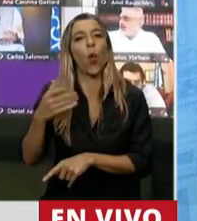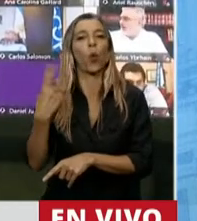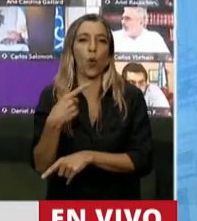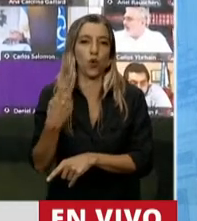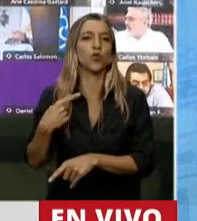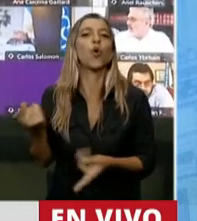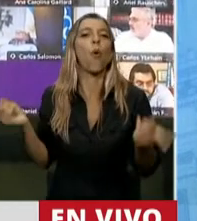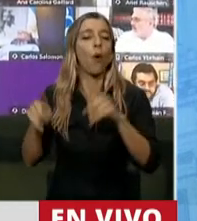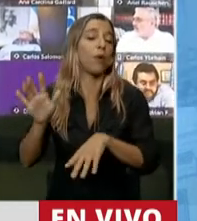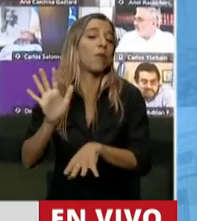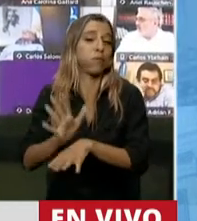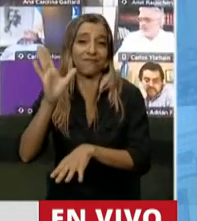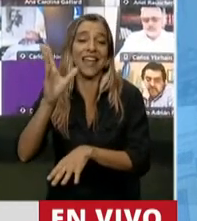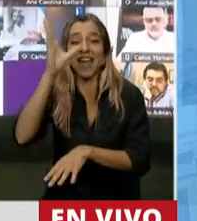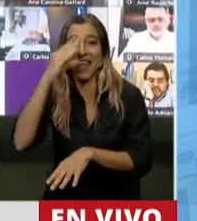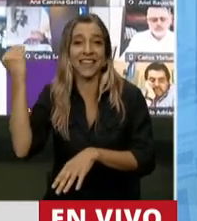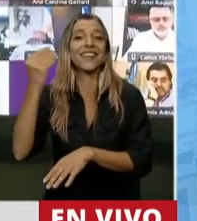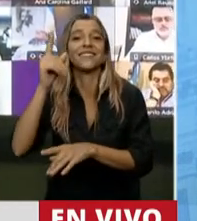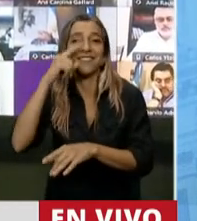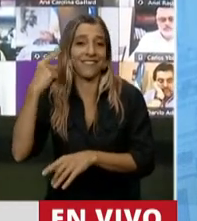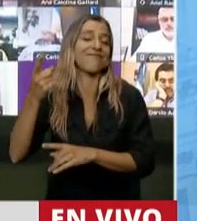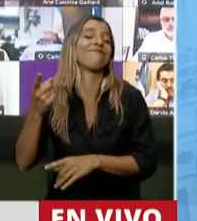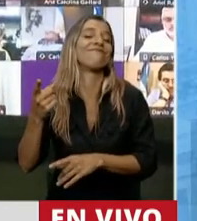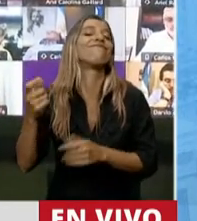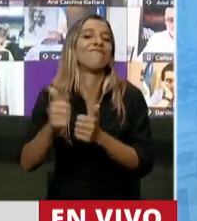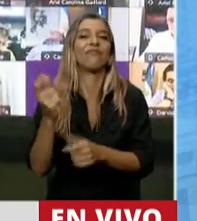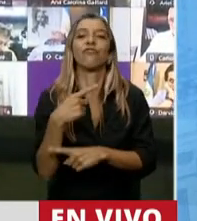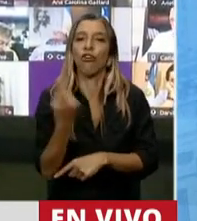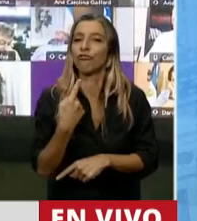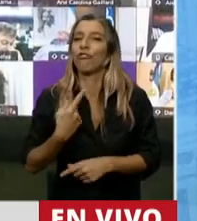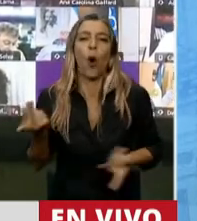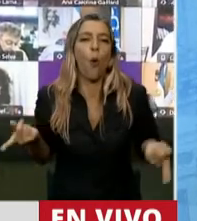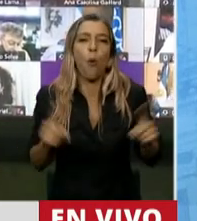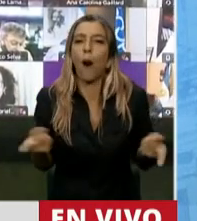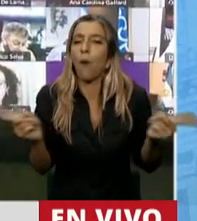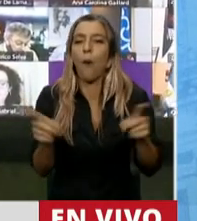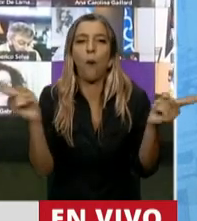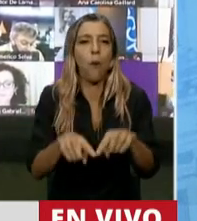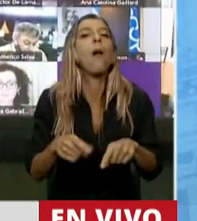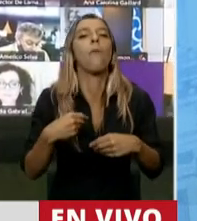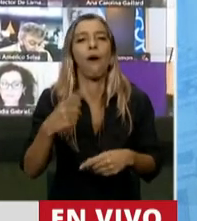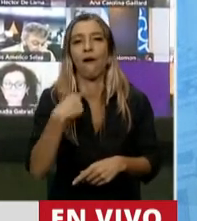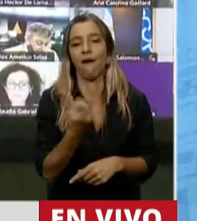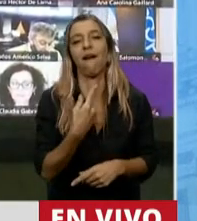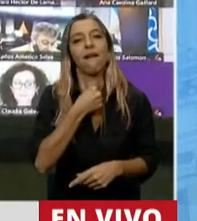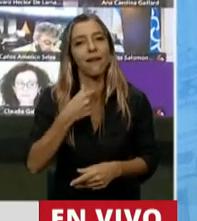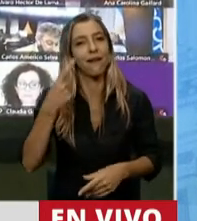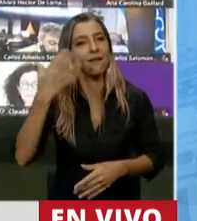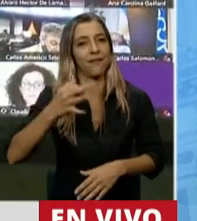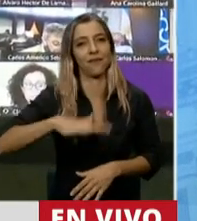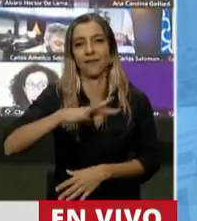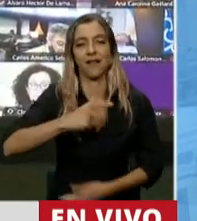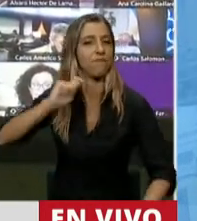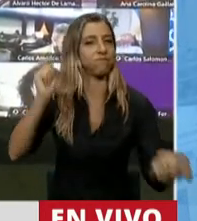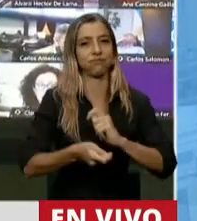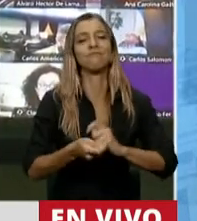ayer, nosotros abrazamos las mismas causas y levantamos las mismas banderas para volver a transformar la realidad. para volver a